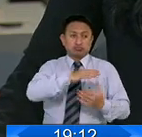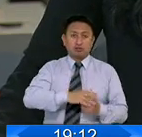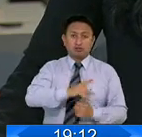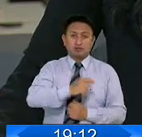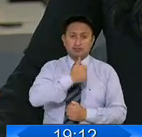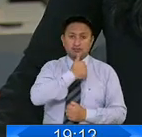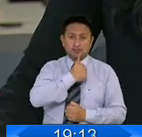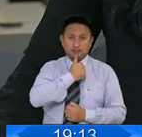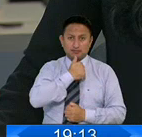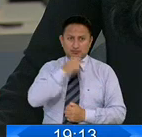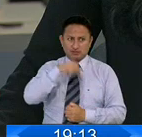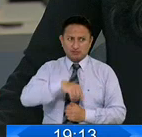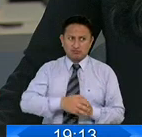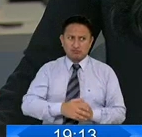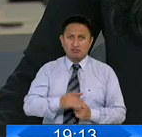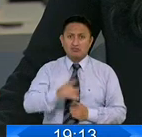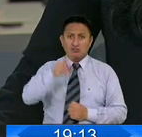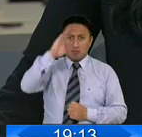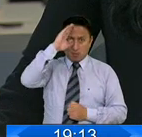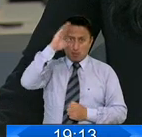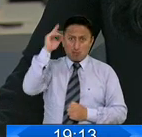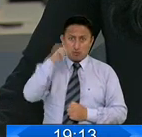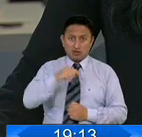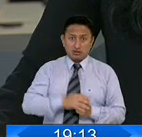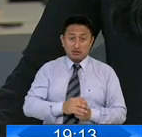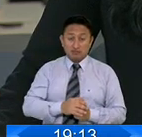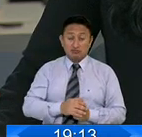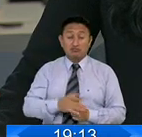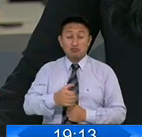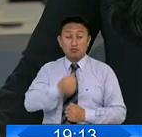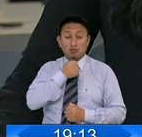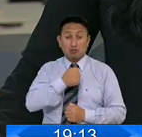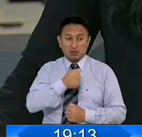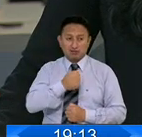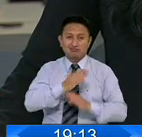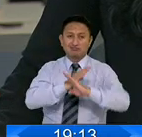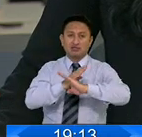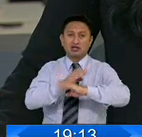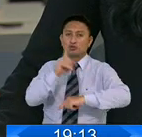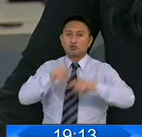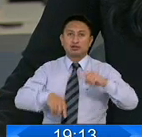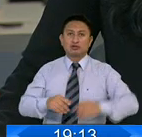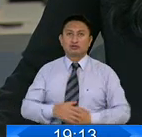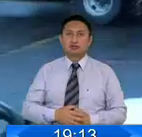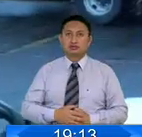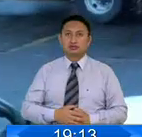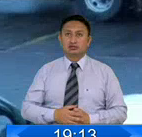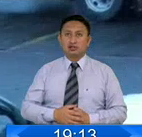restringida. Incluso el personal policial impidió el trabajo de los medios de comunicación.